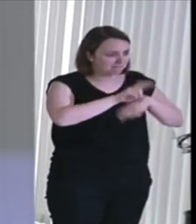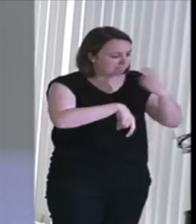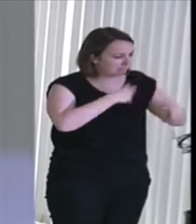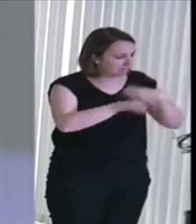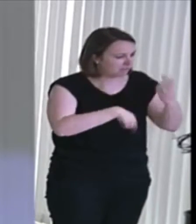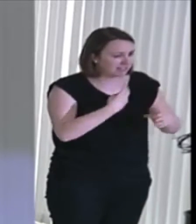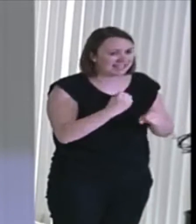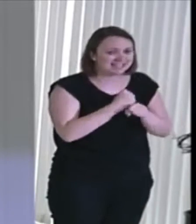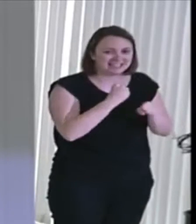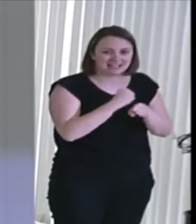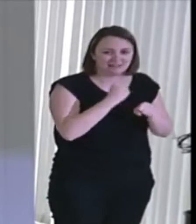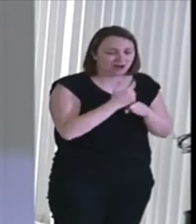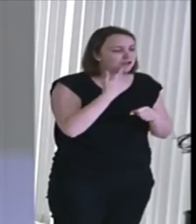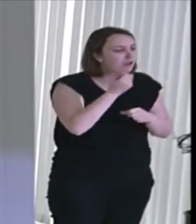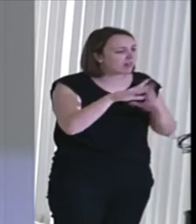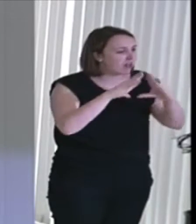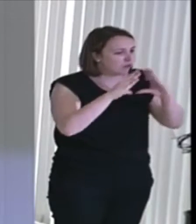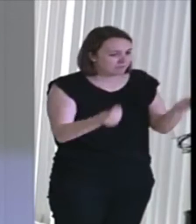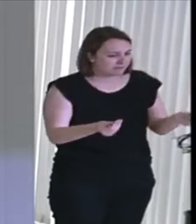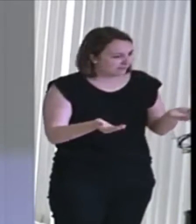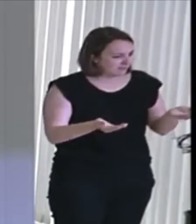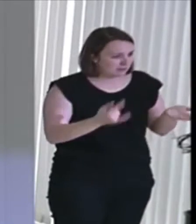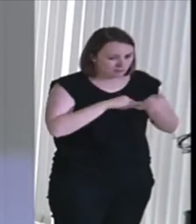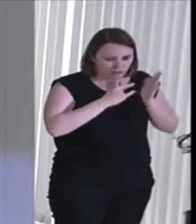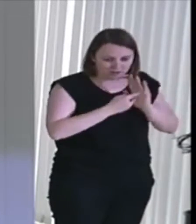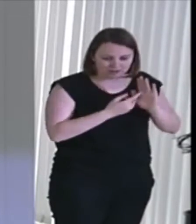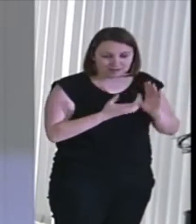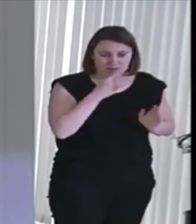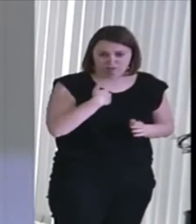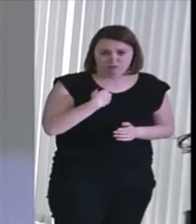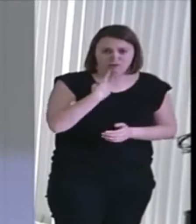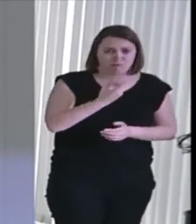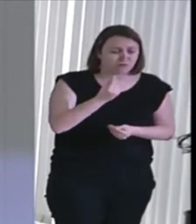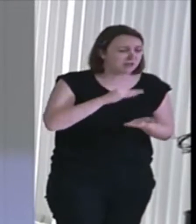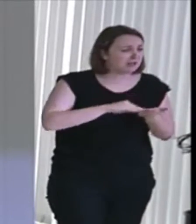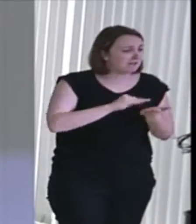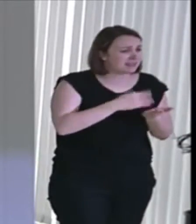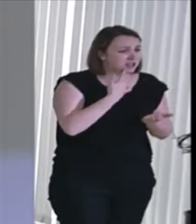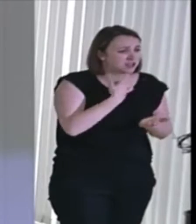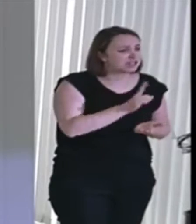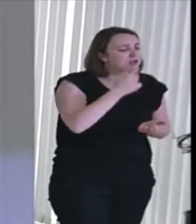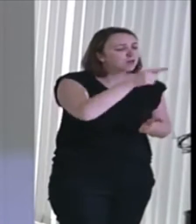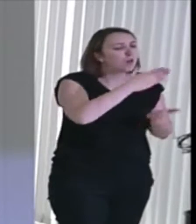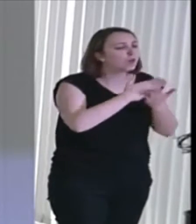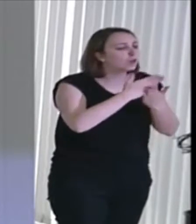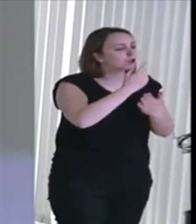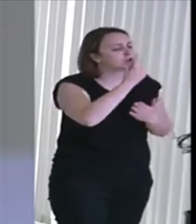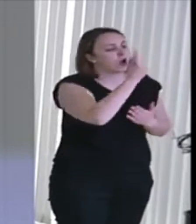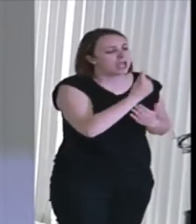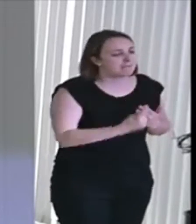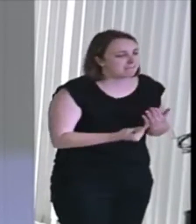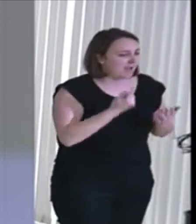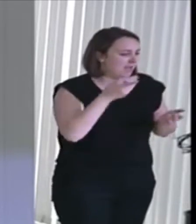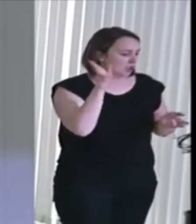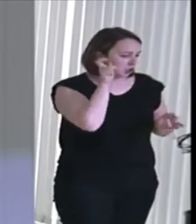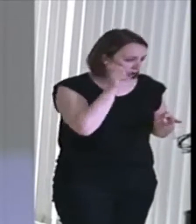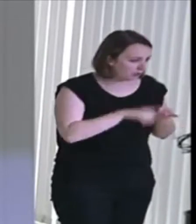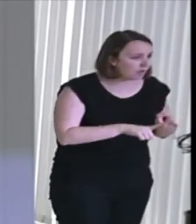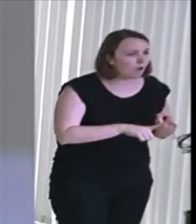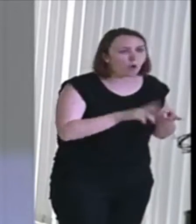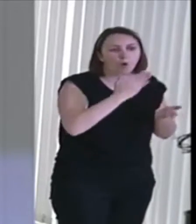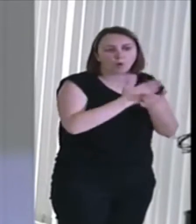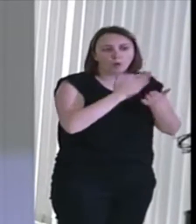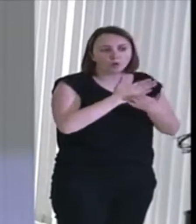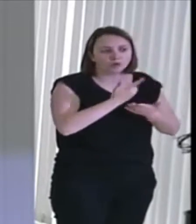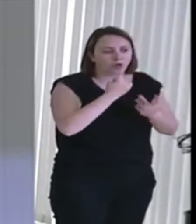en el mercado laboral sin pasar por la universidad, que esto tampoco se dice, y tú puedes hacer un curso de imagen y sonido, puedes hacer un curso de un montón de